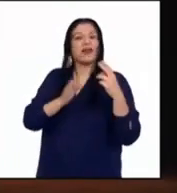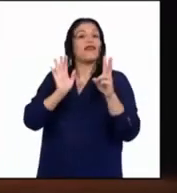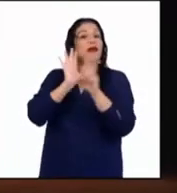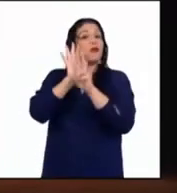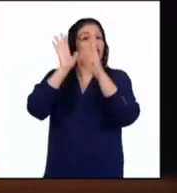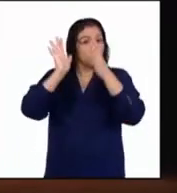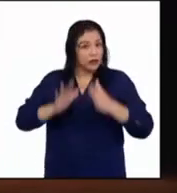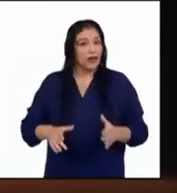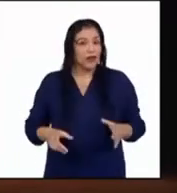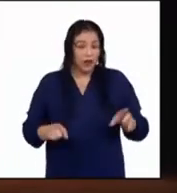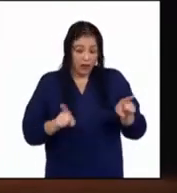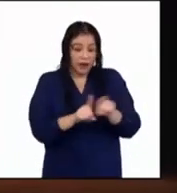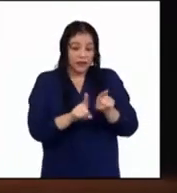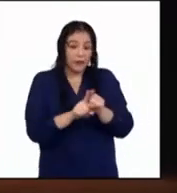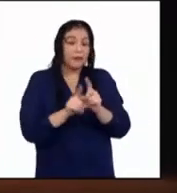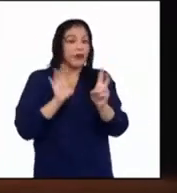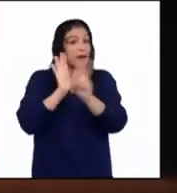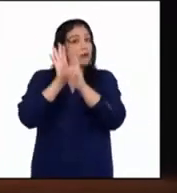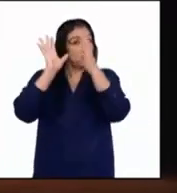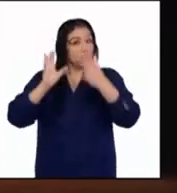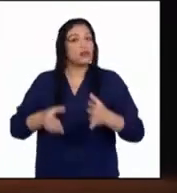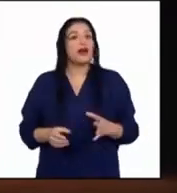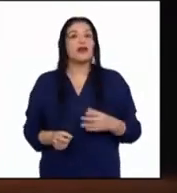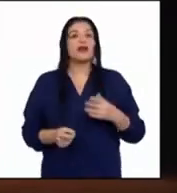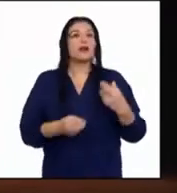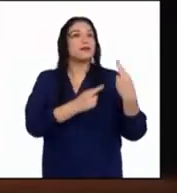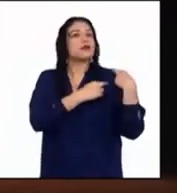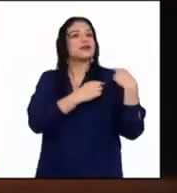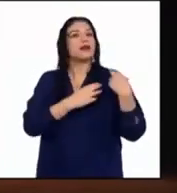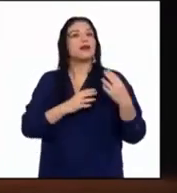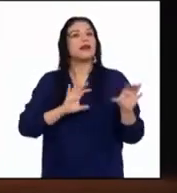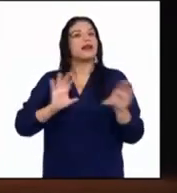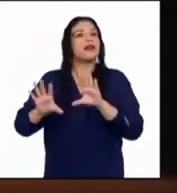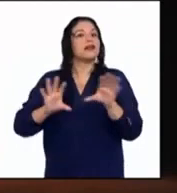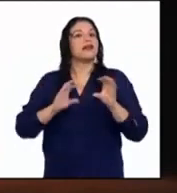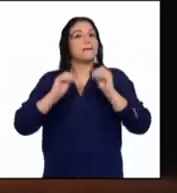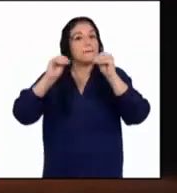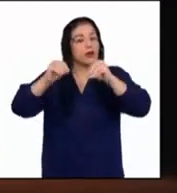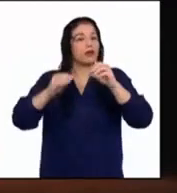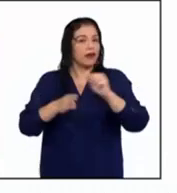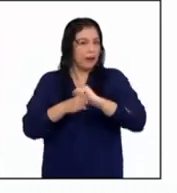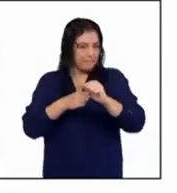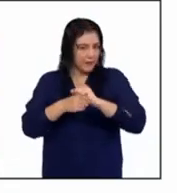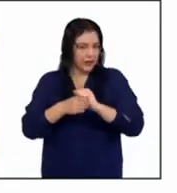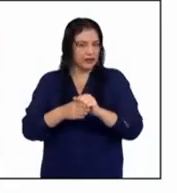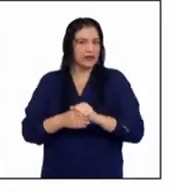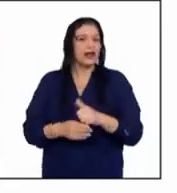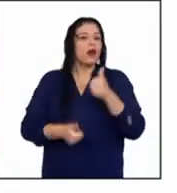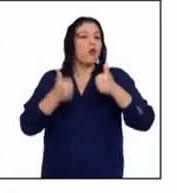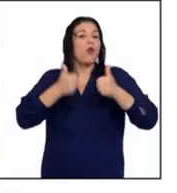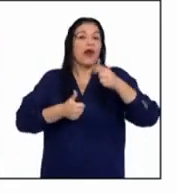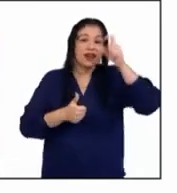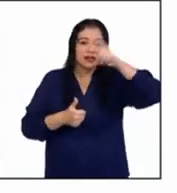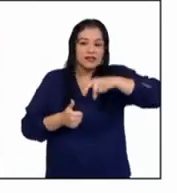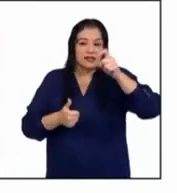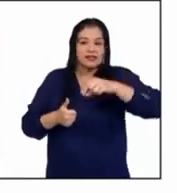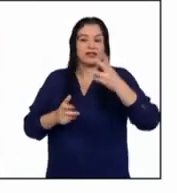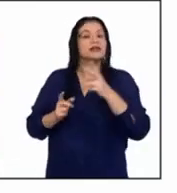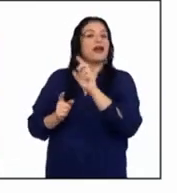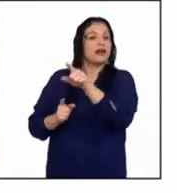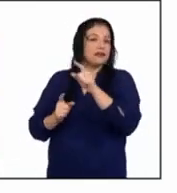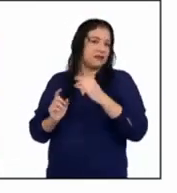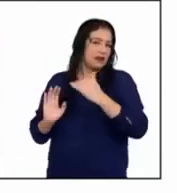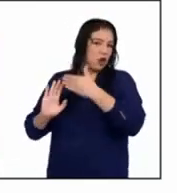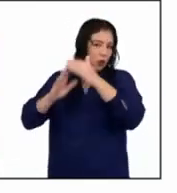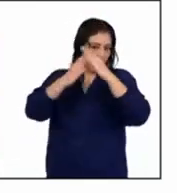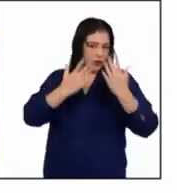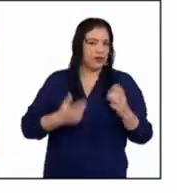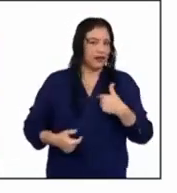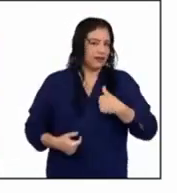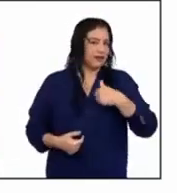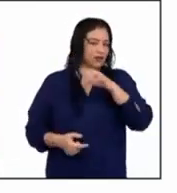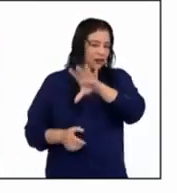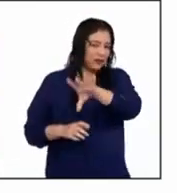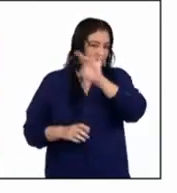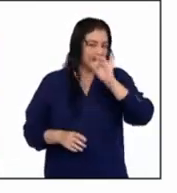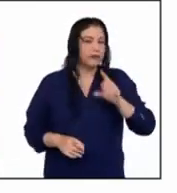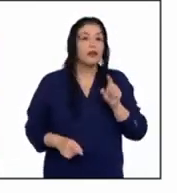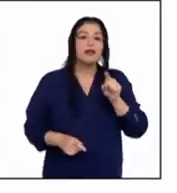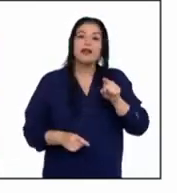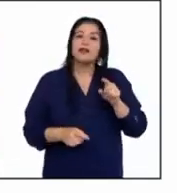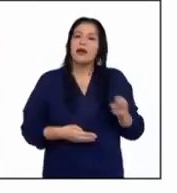se hace cargo de ejecutar el proyecto que se le ocurrió, que era la mejor solución para esta comunidad. Y entonces, esta manera